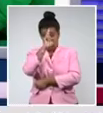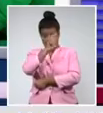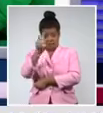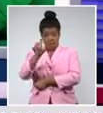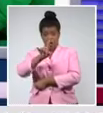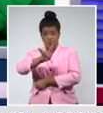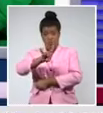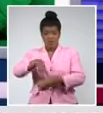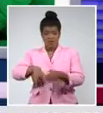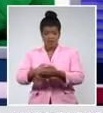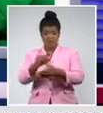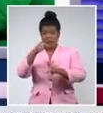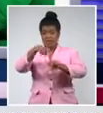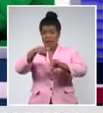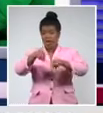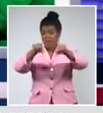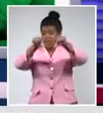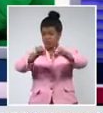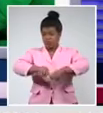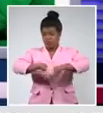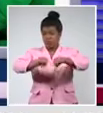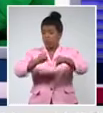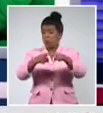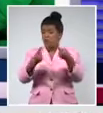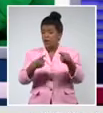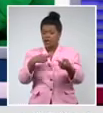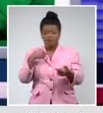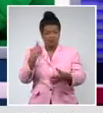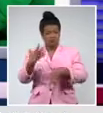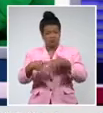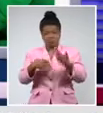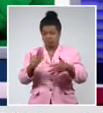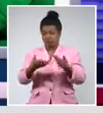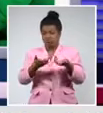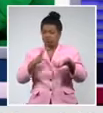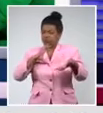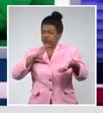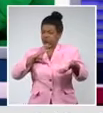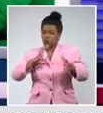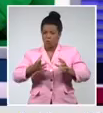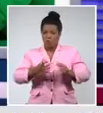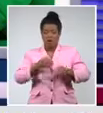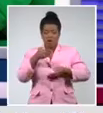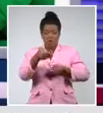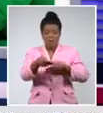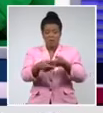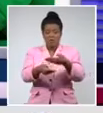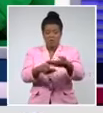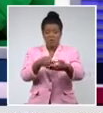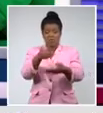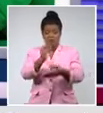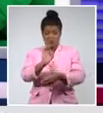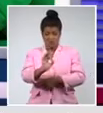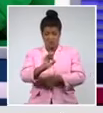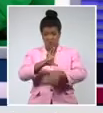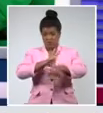en terapia intensiva por las complicaciones que presentó en la evolución de su cuadro clínico.